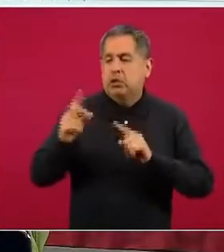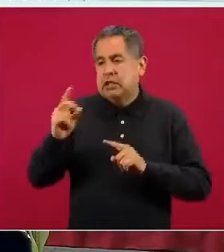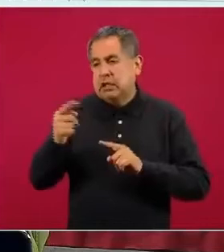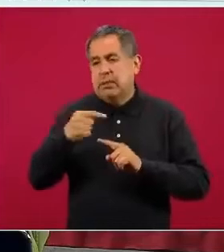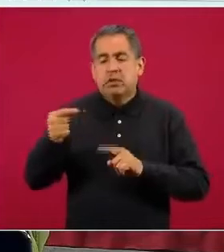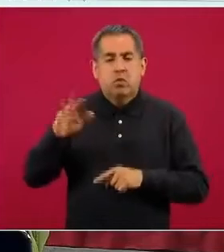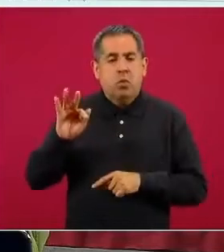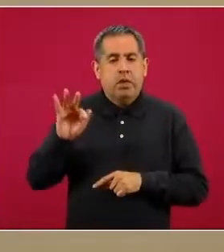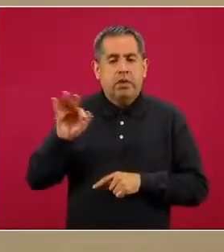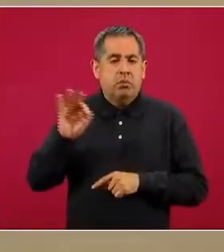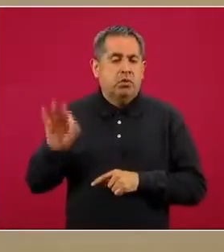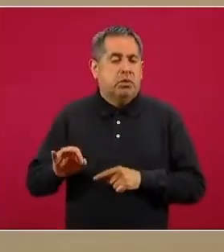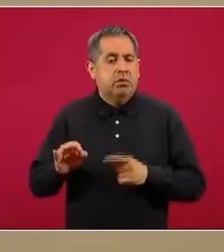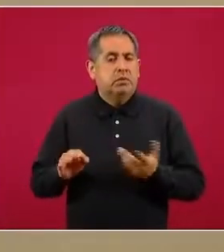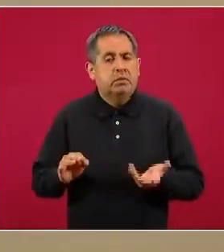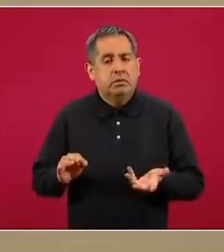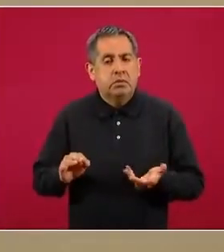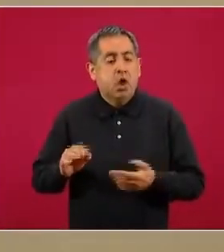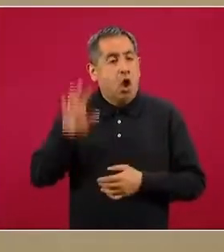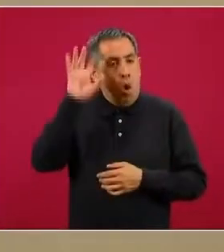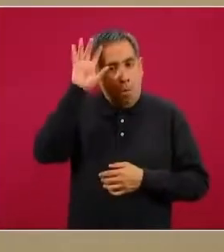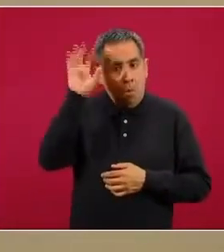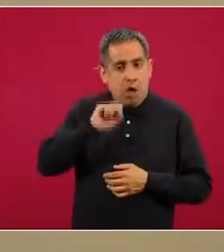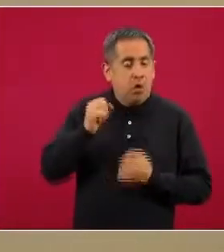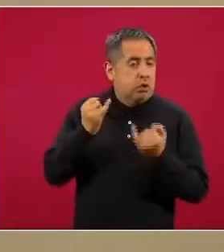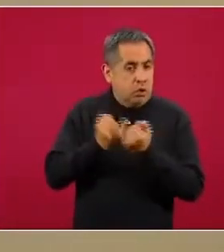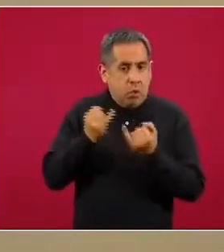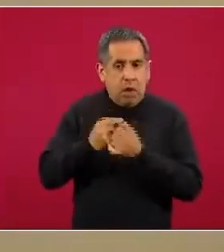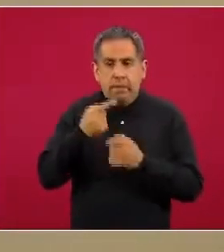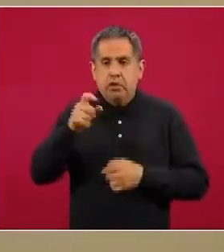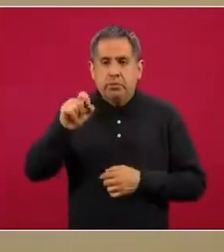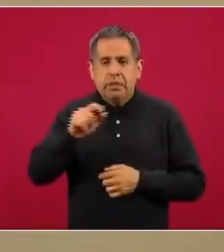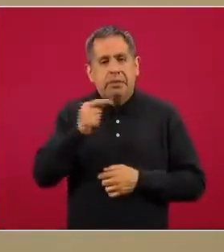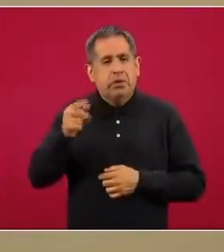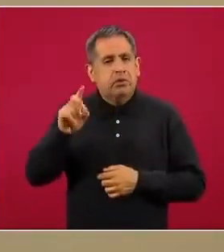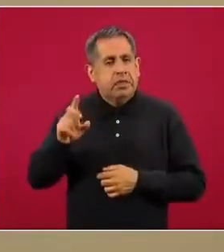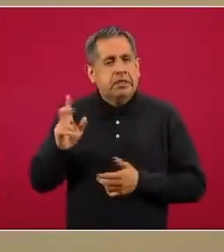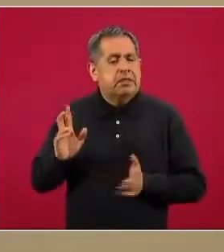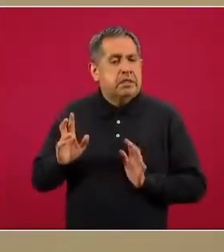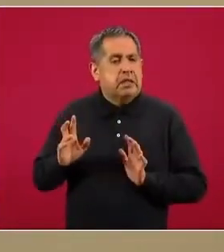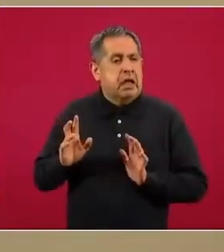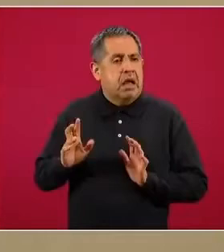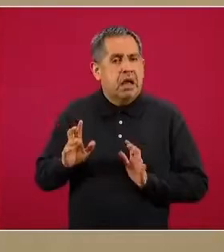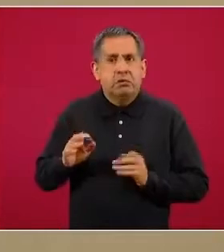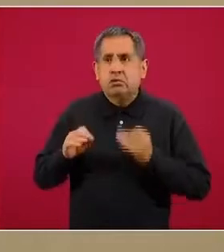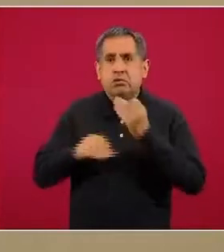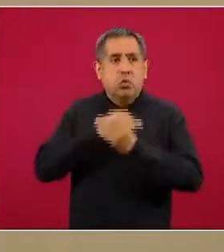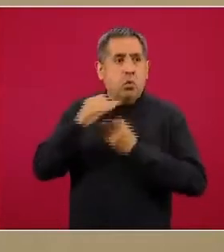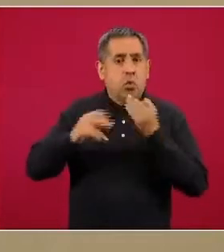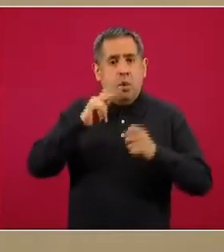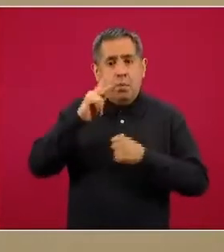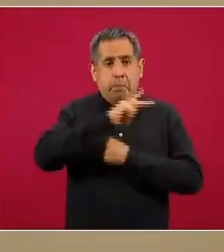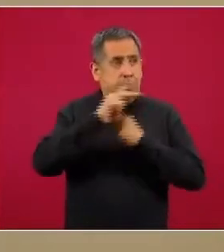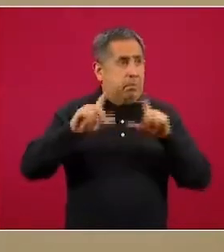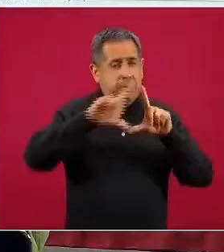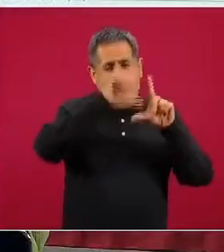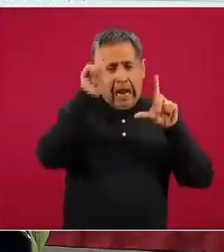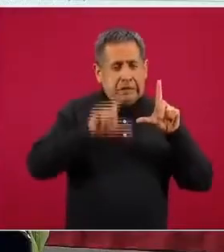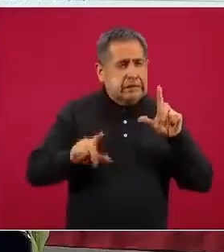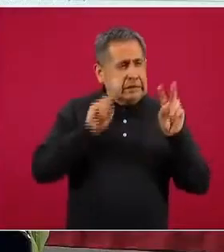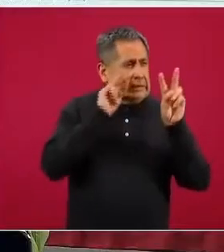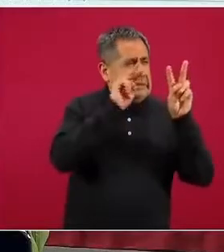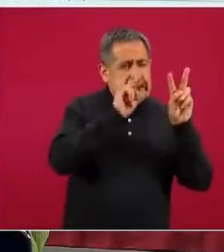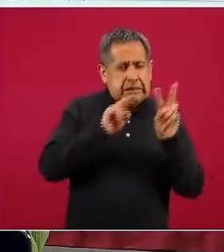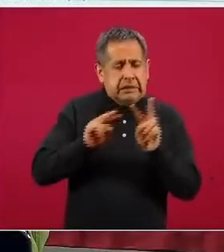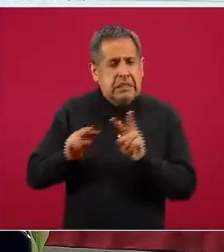menos 40%. Morelos igual, entre menos 20 y menos 30. En general, todo el país, si